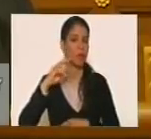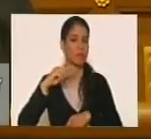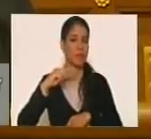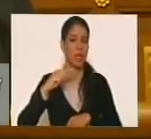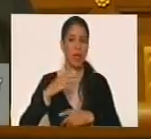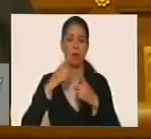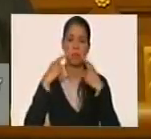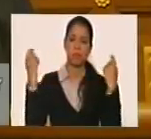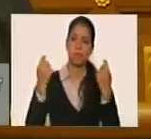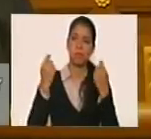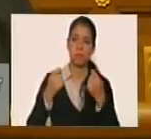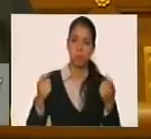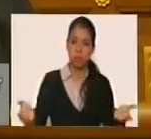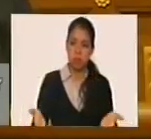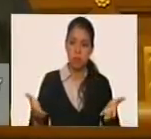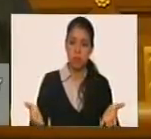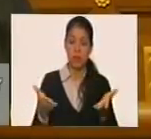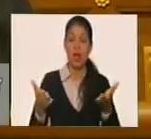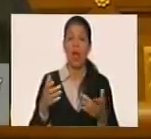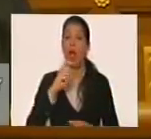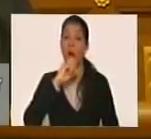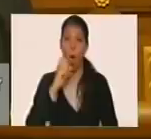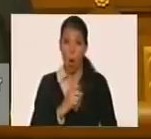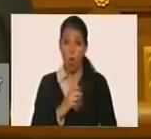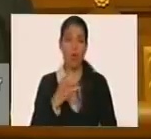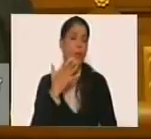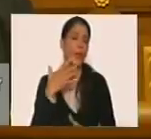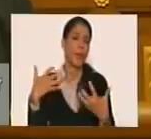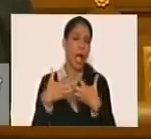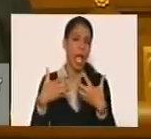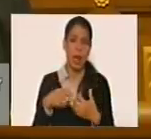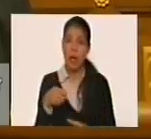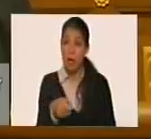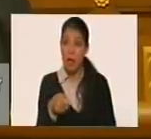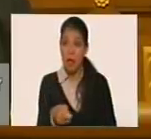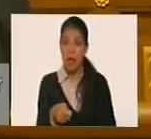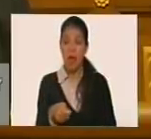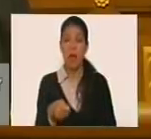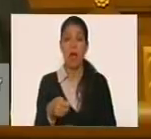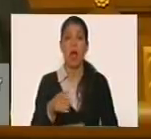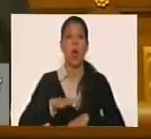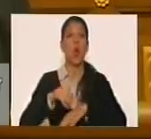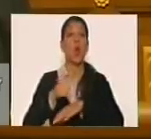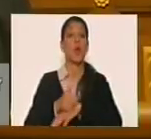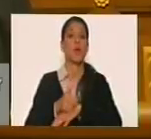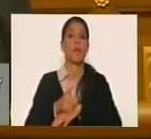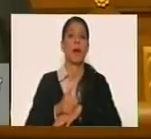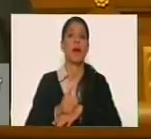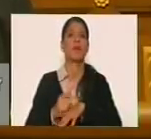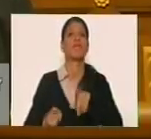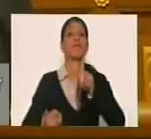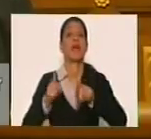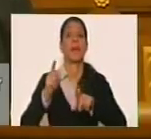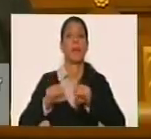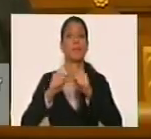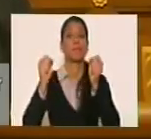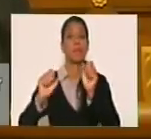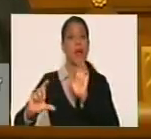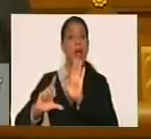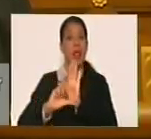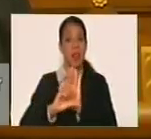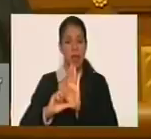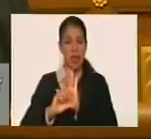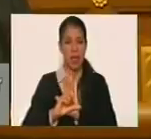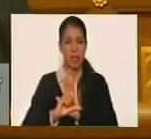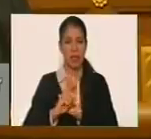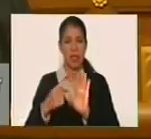la difusión de mensajes en vivo y directo solo será responsable de las infracciones previstas